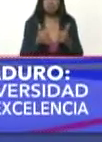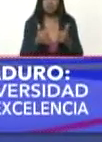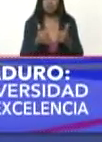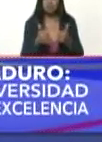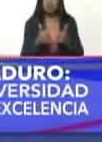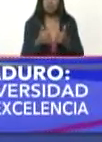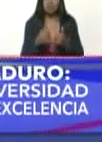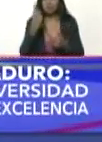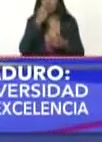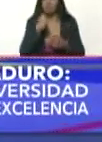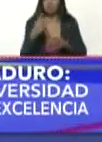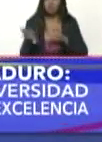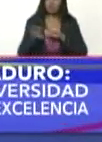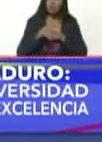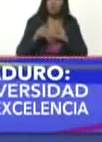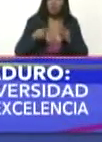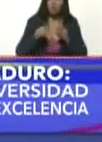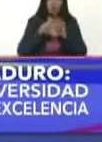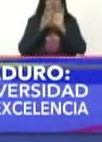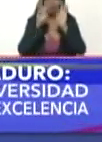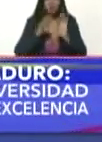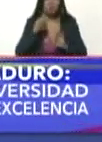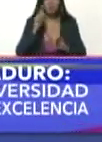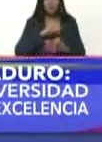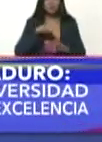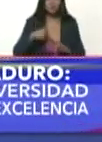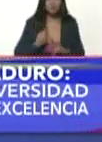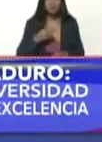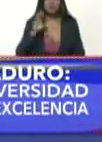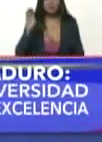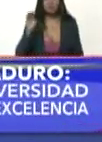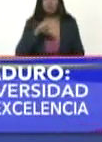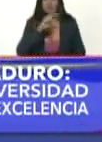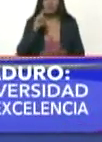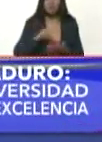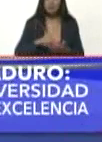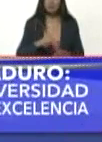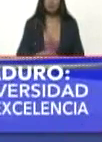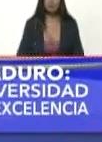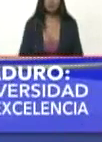a la imagen y semejanza de nuestra nacionalidad,